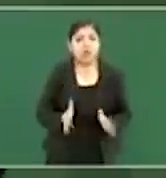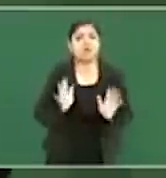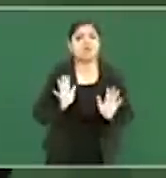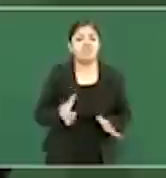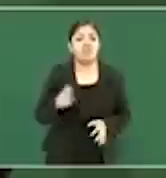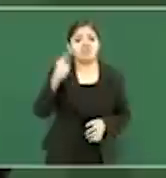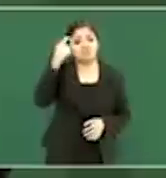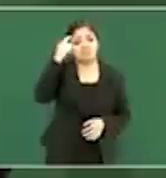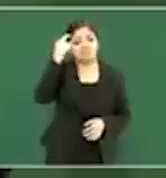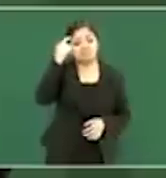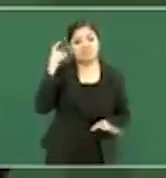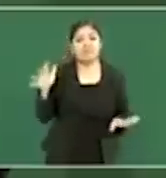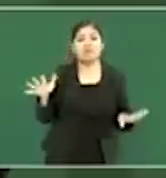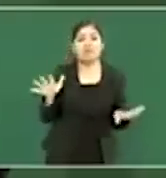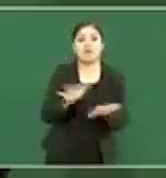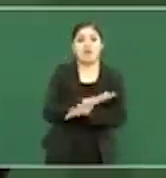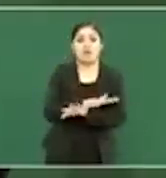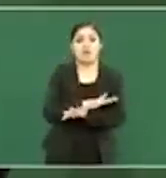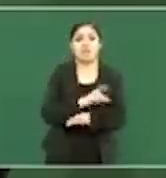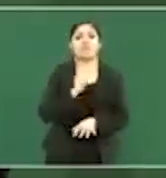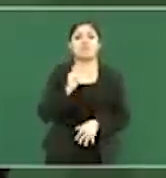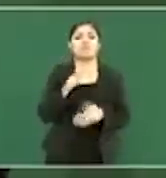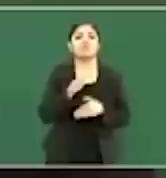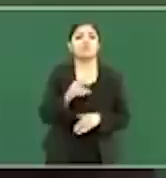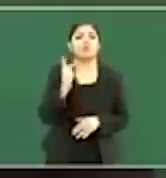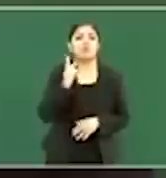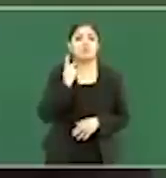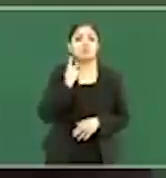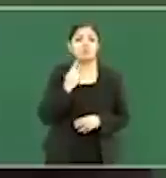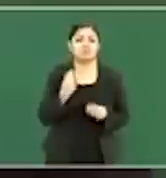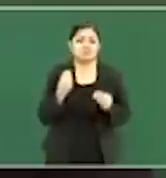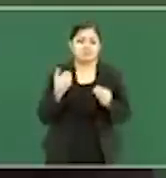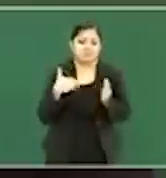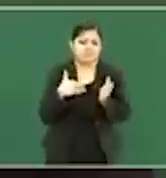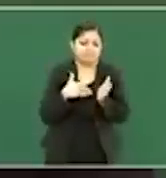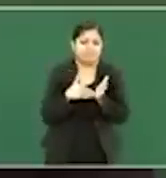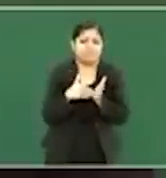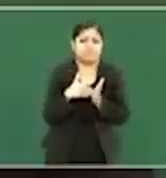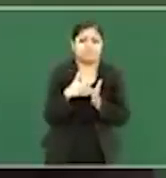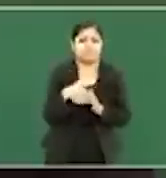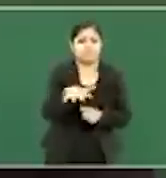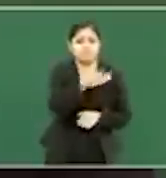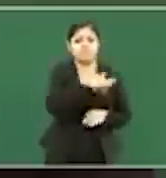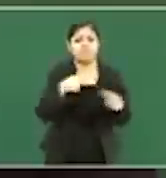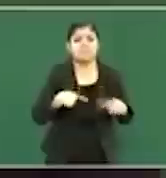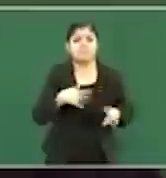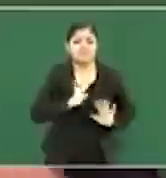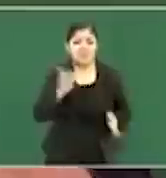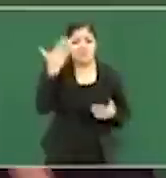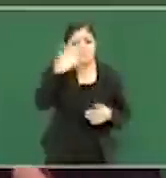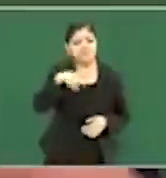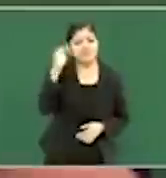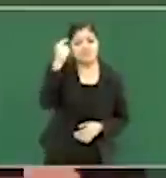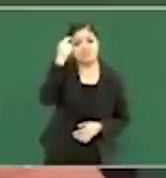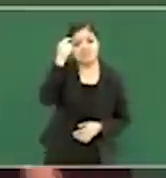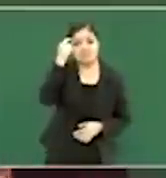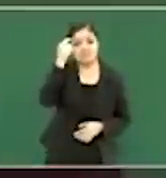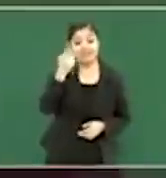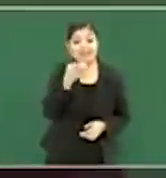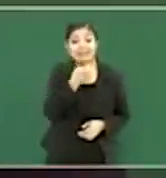política como ahora, millones de ciudadanos conscientes. Ese es el gran